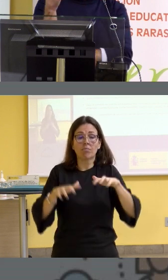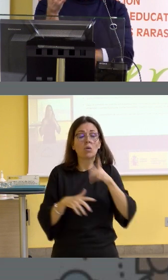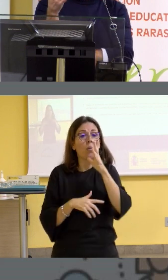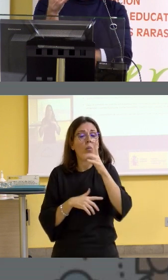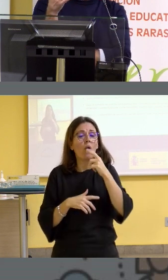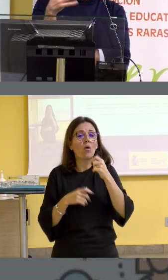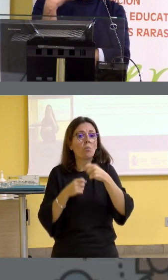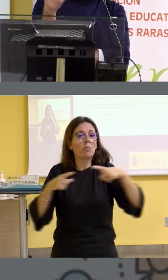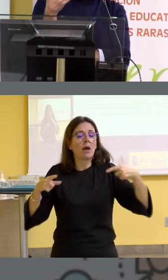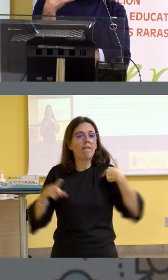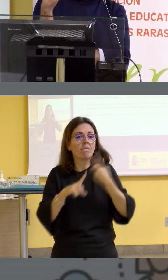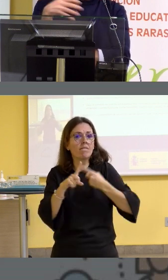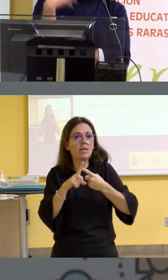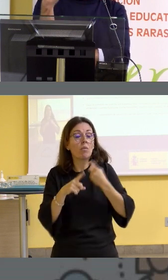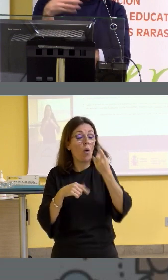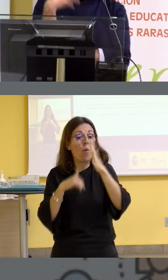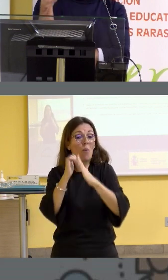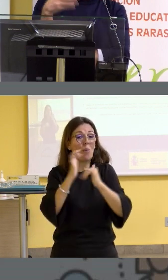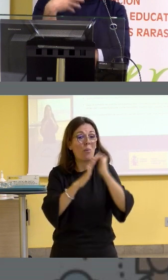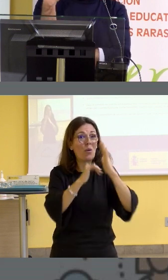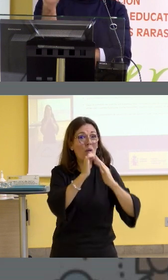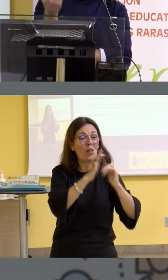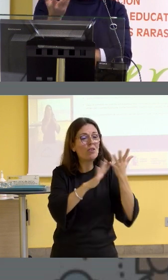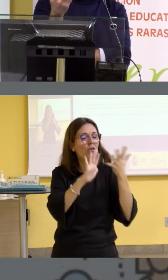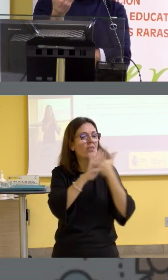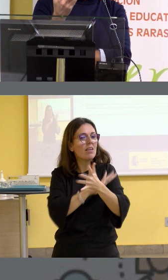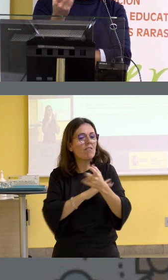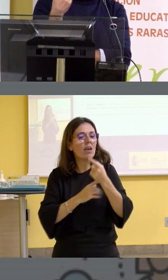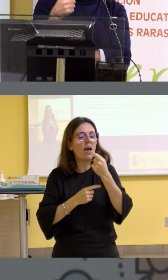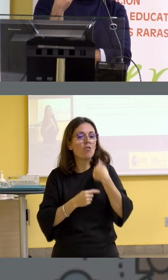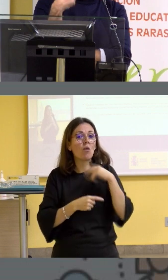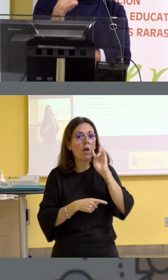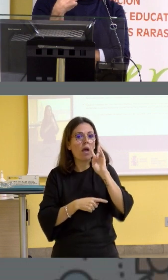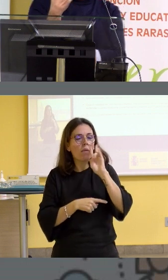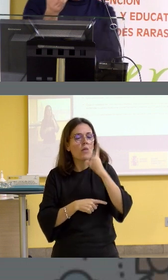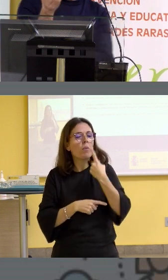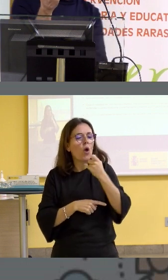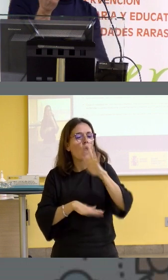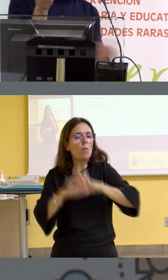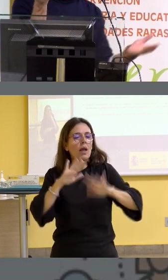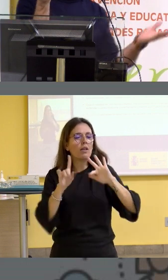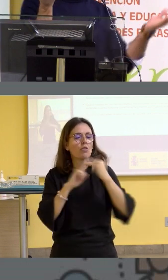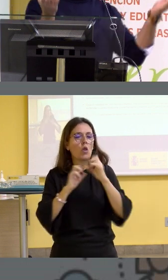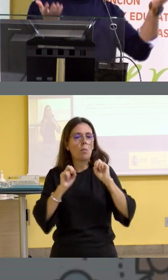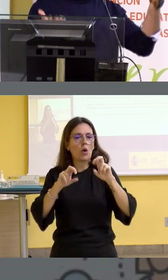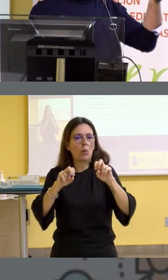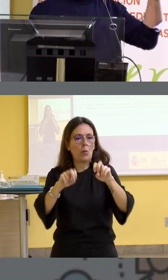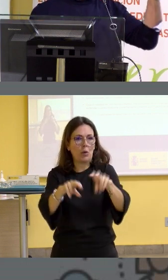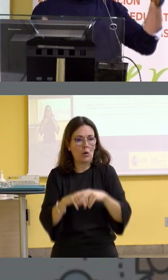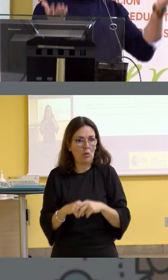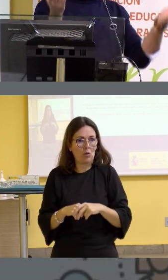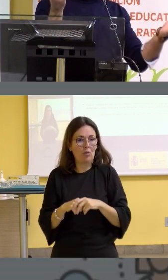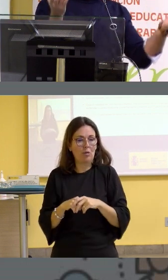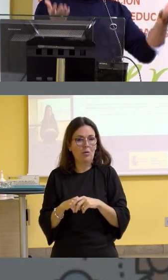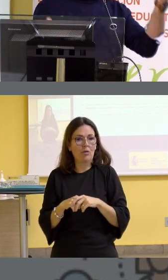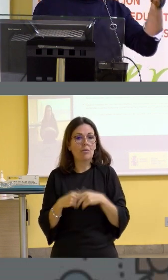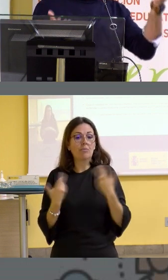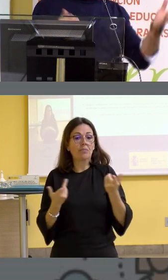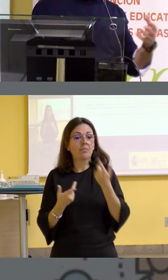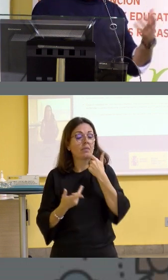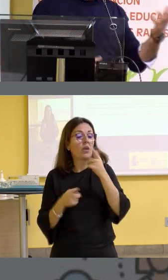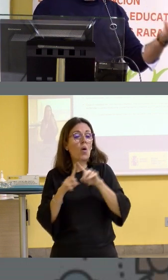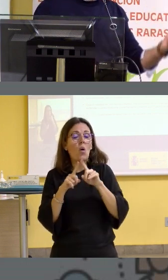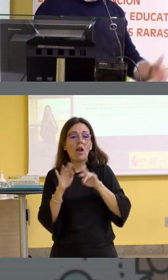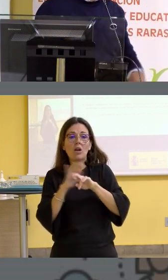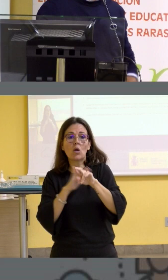estos procesos implica que todo se va volviendo cada vez más complicado. Las herramientas que tenemos posiblemente están muy desbalanceadas